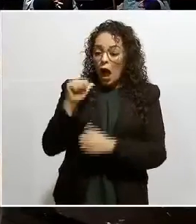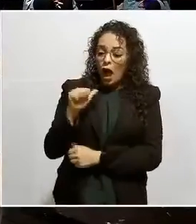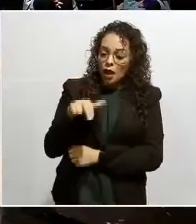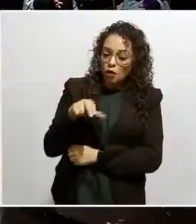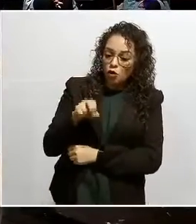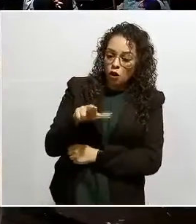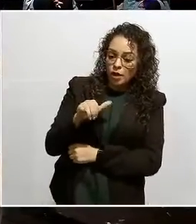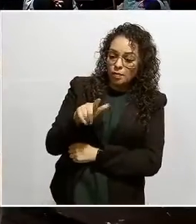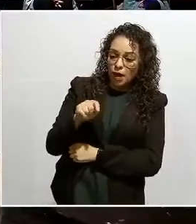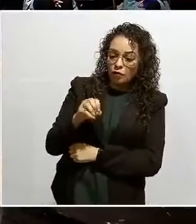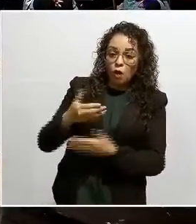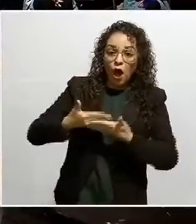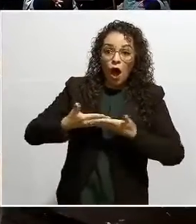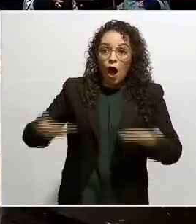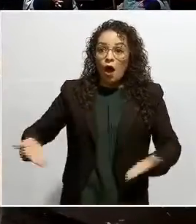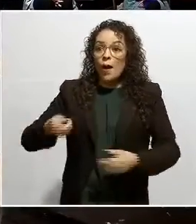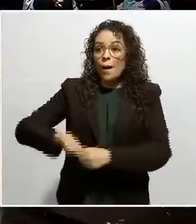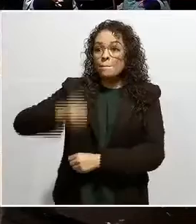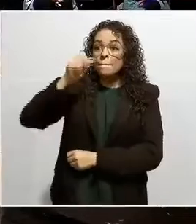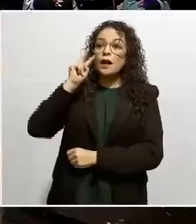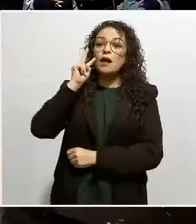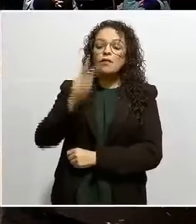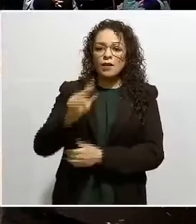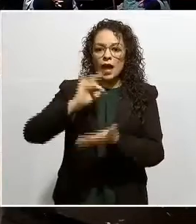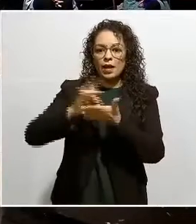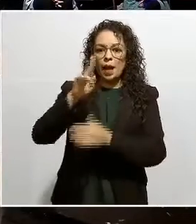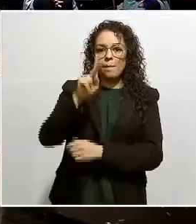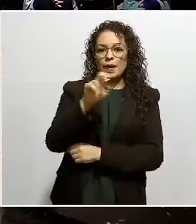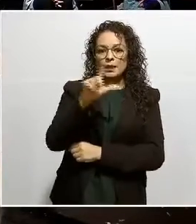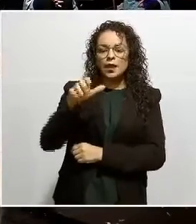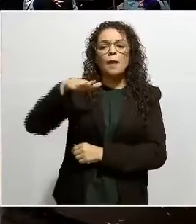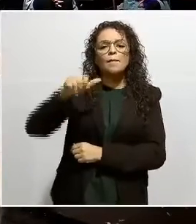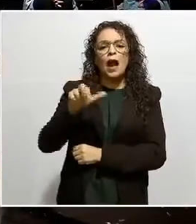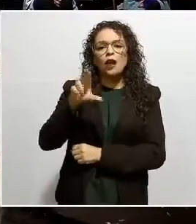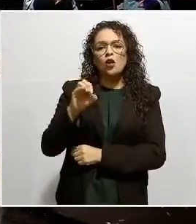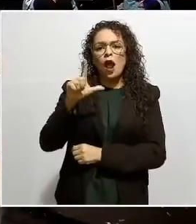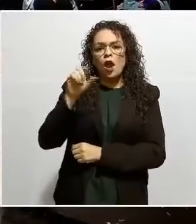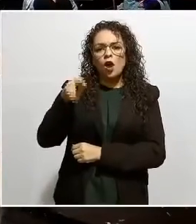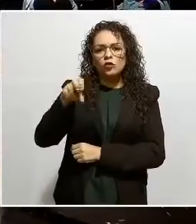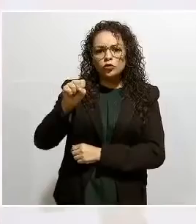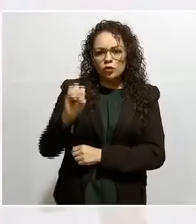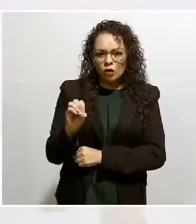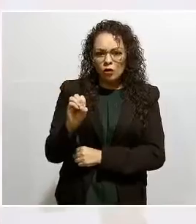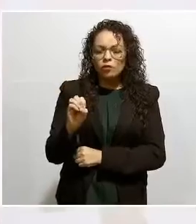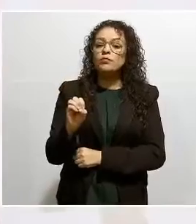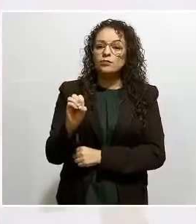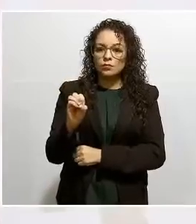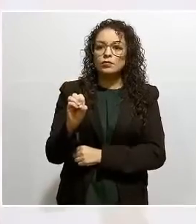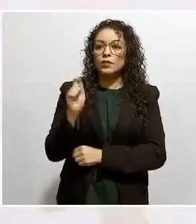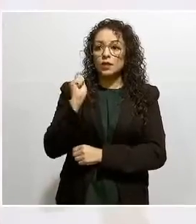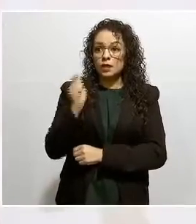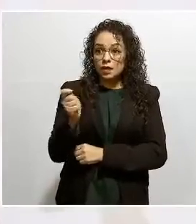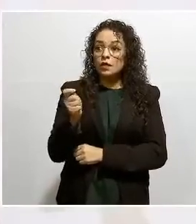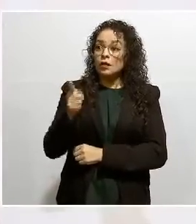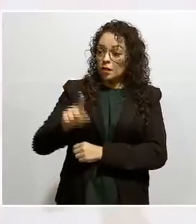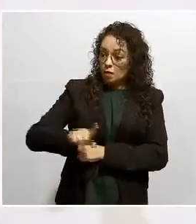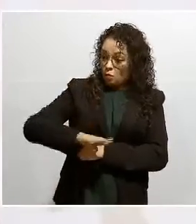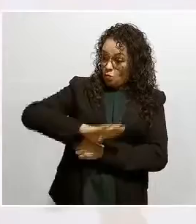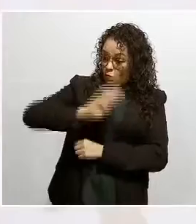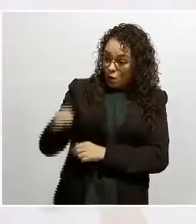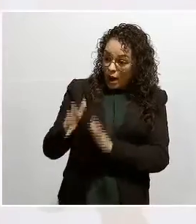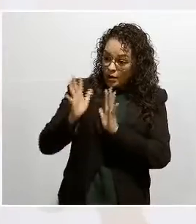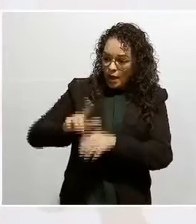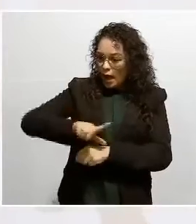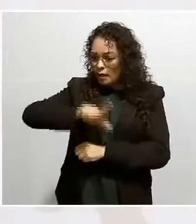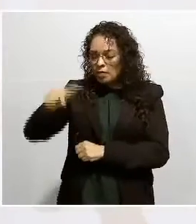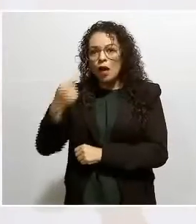descubrimos hoy. Se trata de Mario Alonso Ostolaza, quien como Agustín Ramírez se le conoció después de su muerte y que en el caso